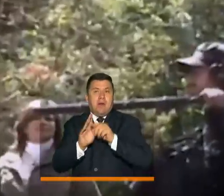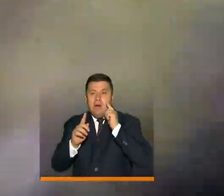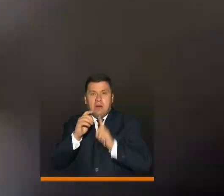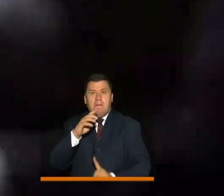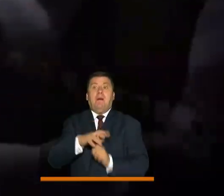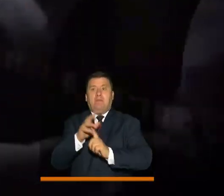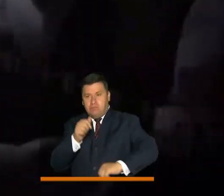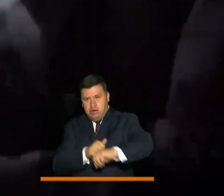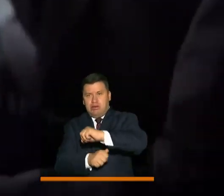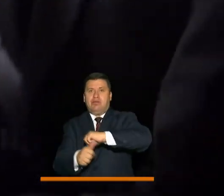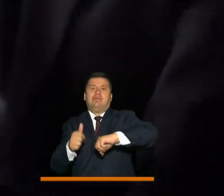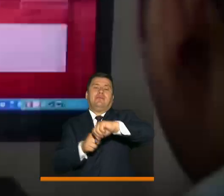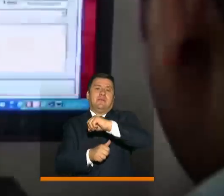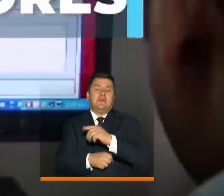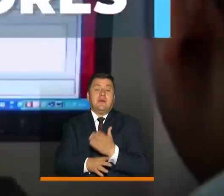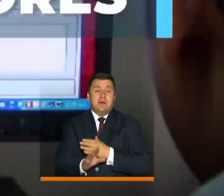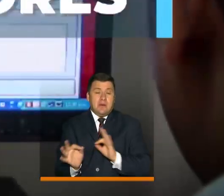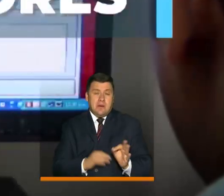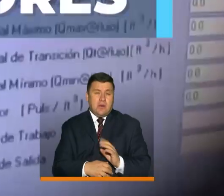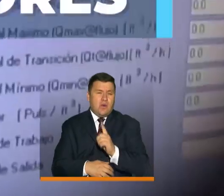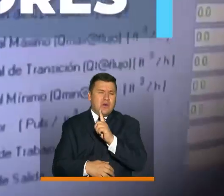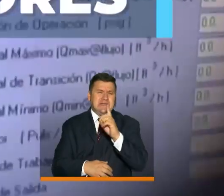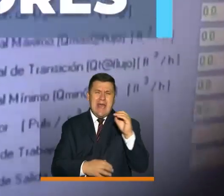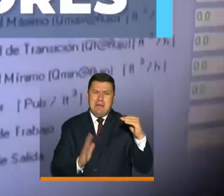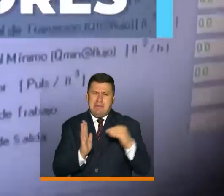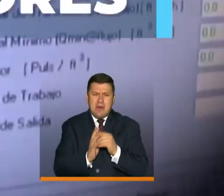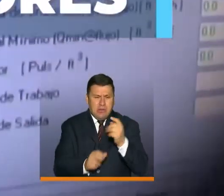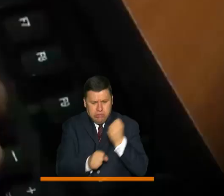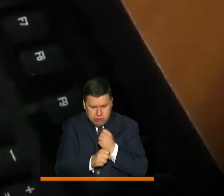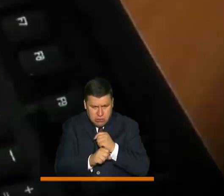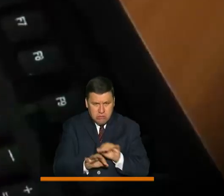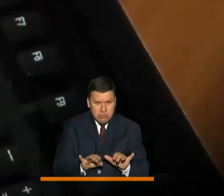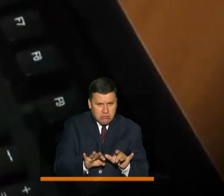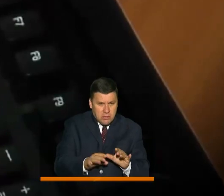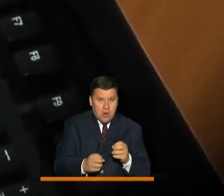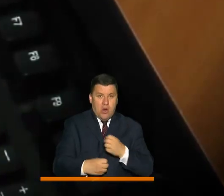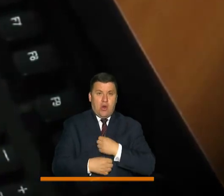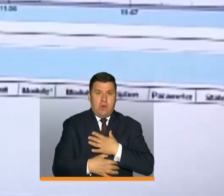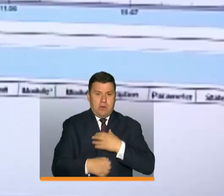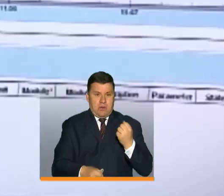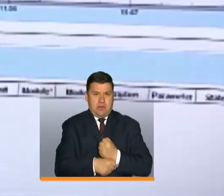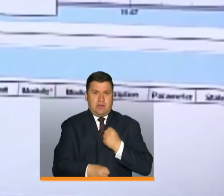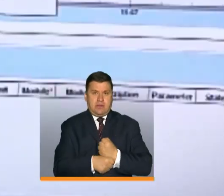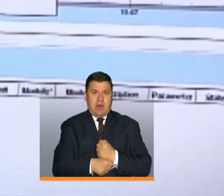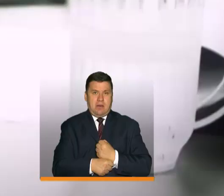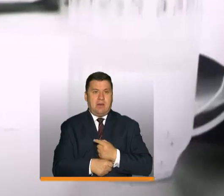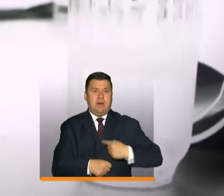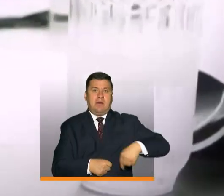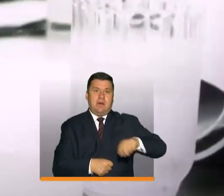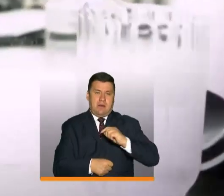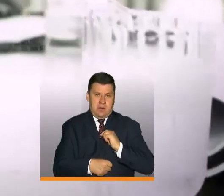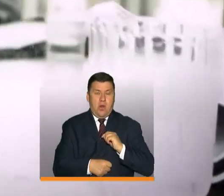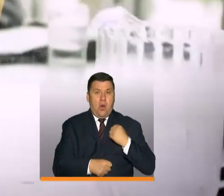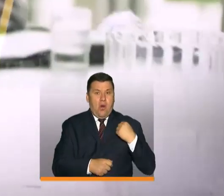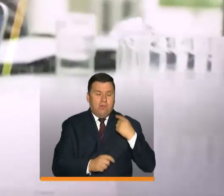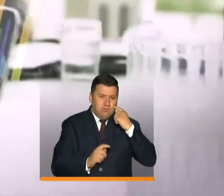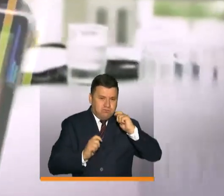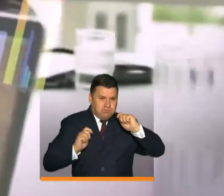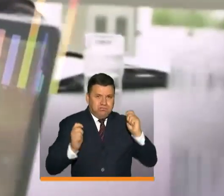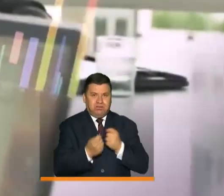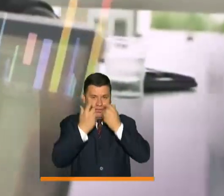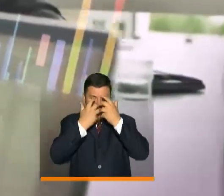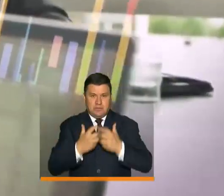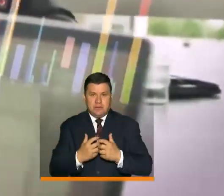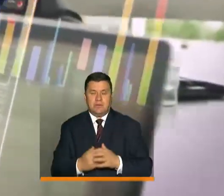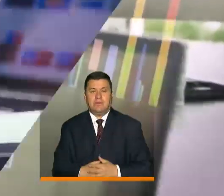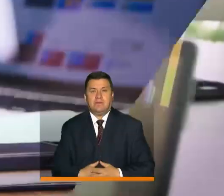Reactivarte. Se prepararán más de 100.000 programadores para que accedan a oportunidades laborales derivadas de la Cuarta Revolución